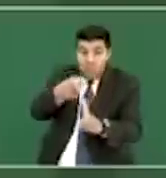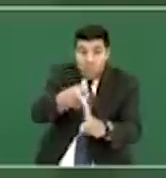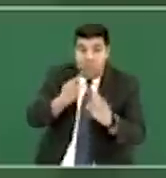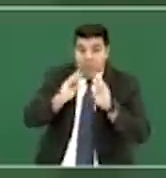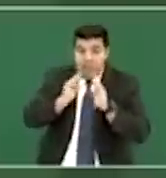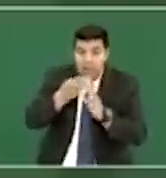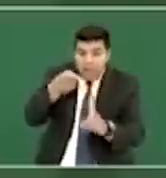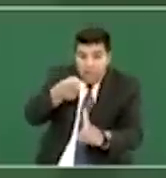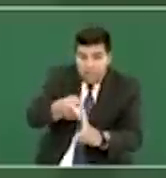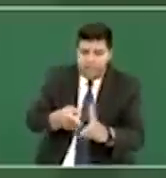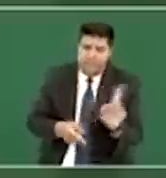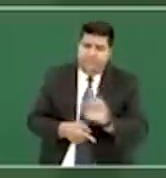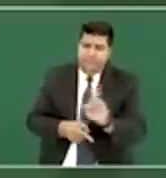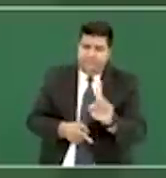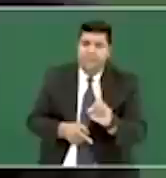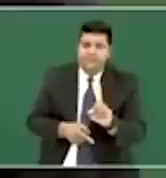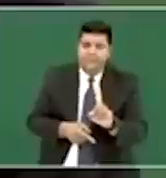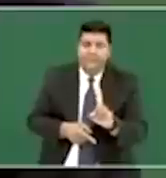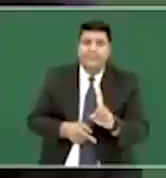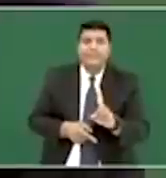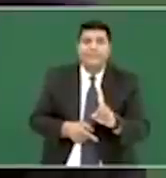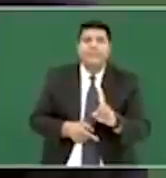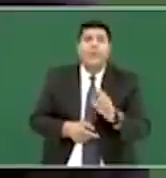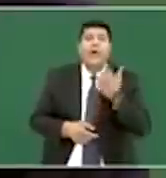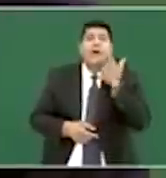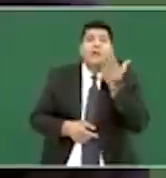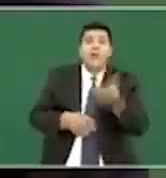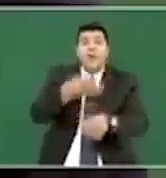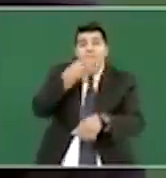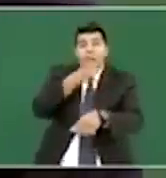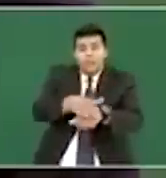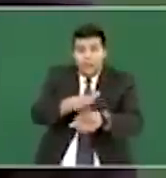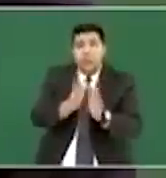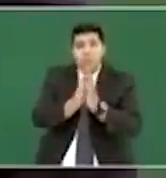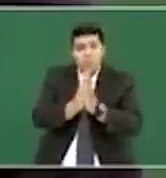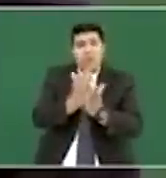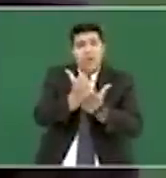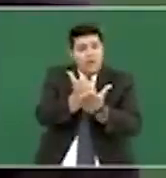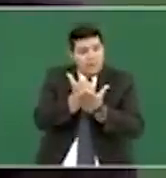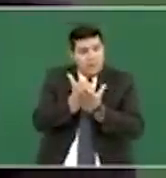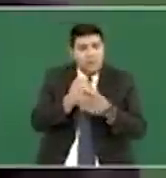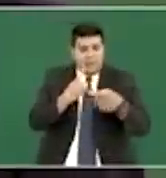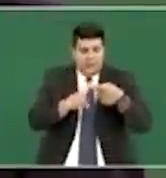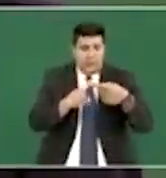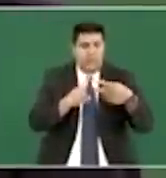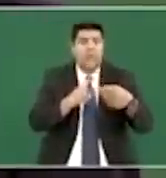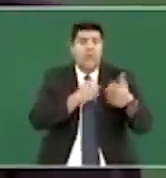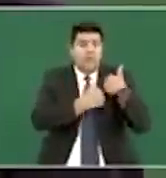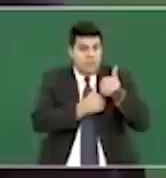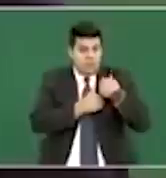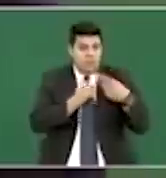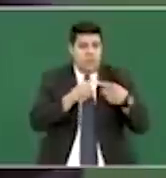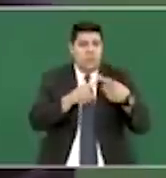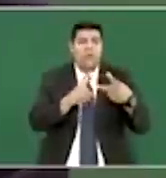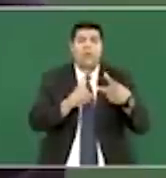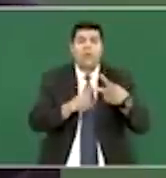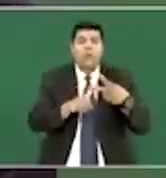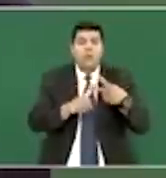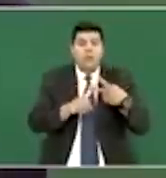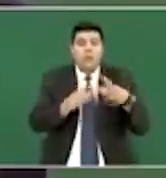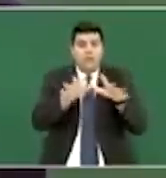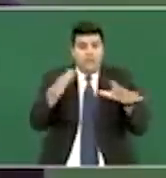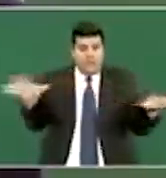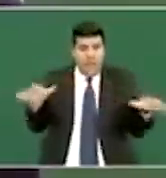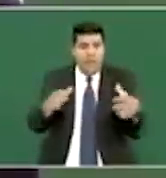nos ayuden, como lo han hecho, tanto elementos de la marina como del ejército,